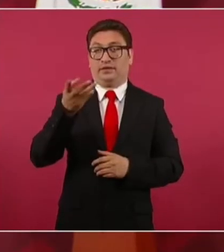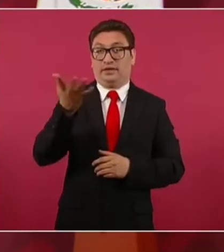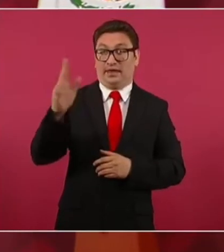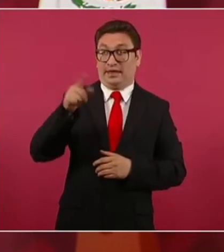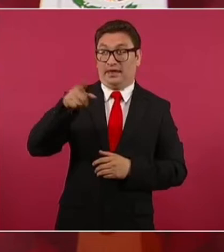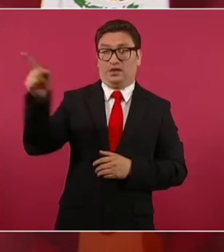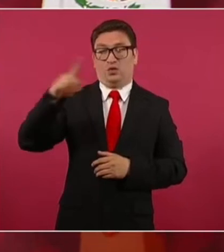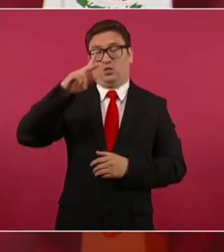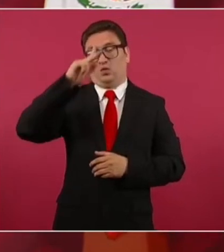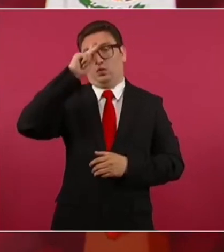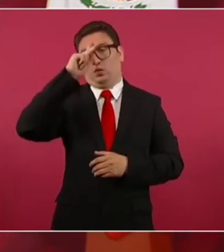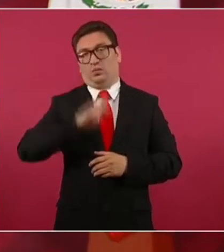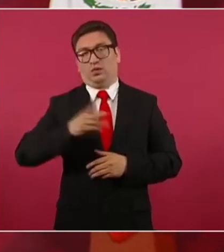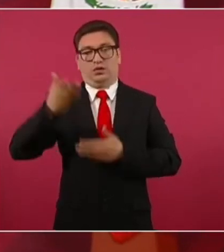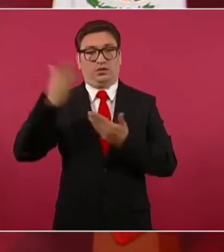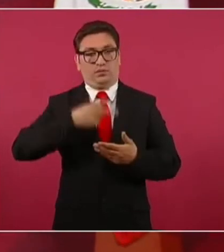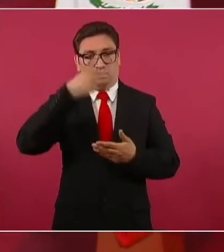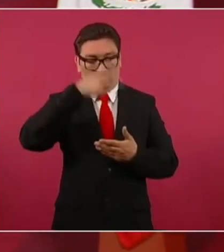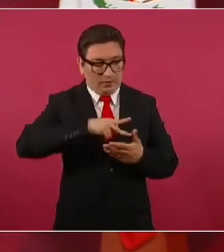se metían hasta la cocina,